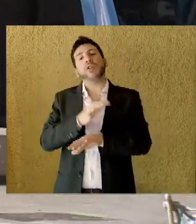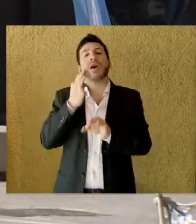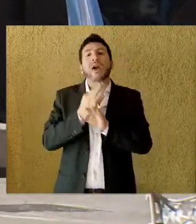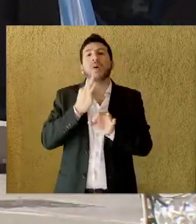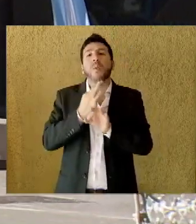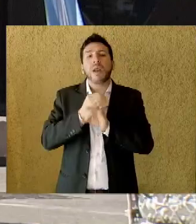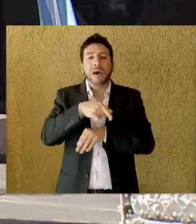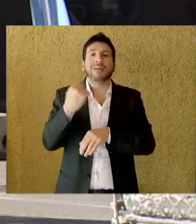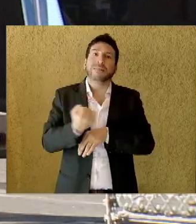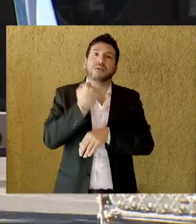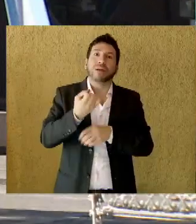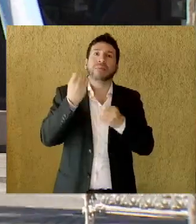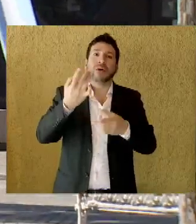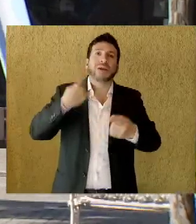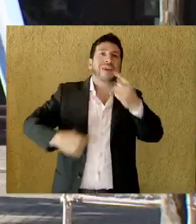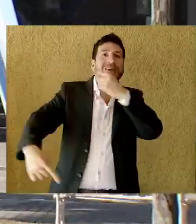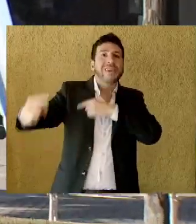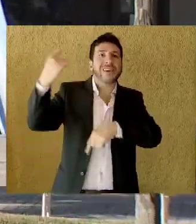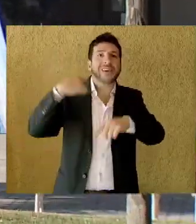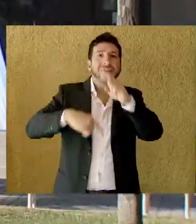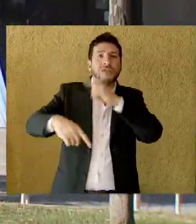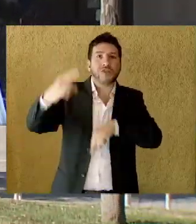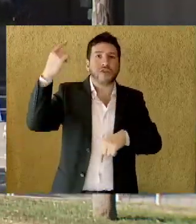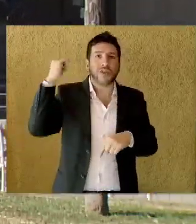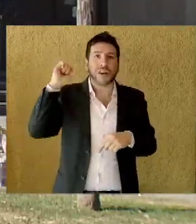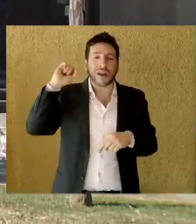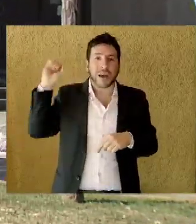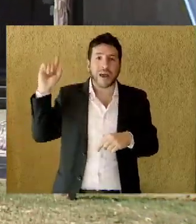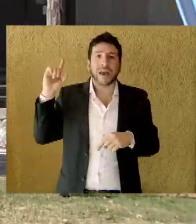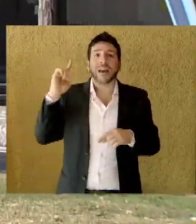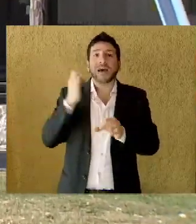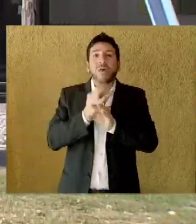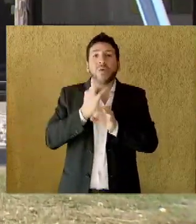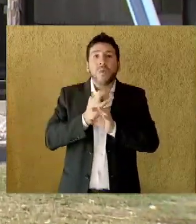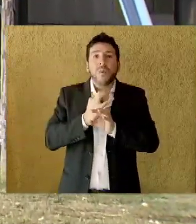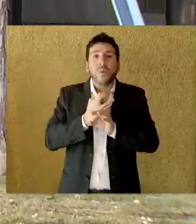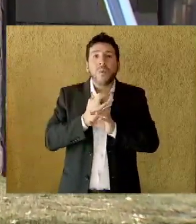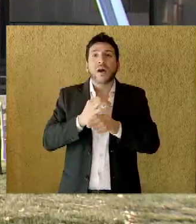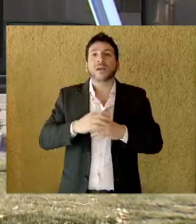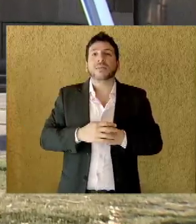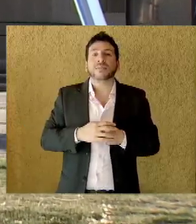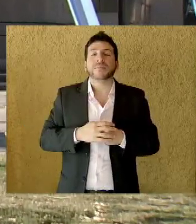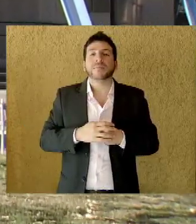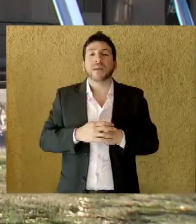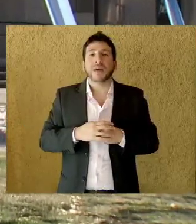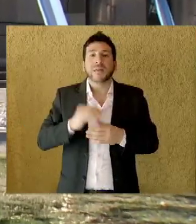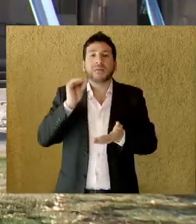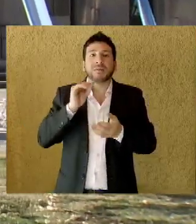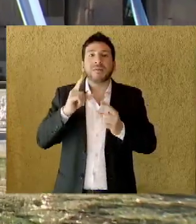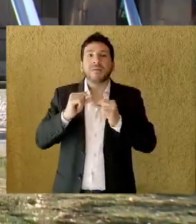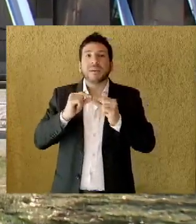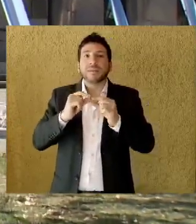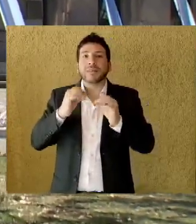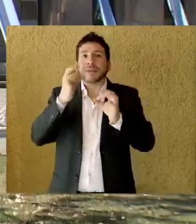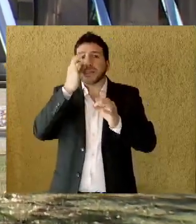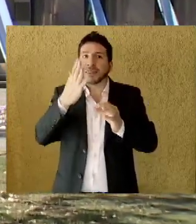quedó. En definitiva, es lo que uno recuerda, ¿no? Ese repaso que hace la escuela con los actos, con cada fecha patria de nuestra historia, ¿no? Lo que uno sabe o lo que